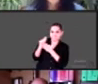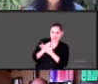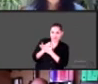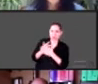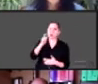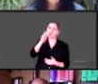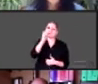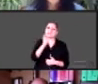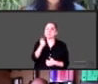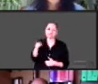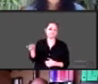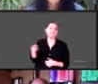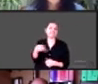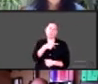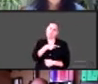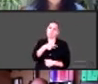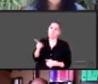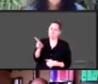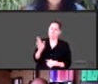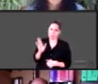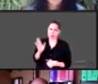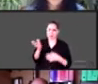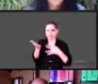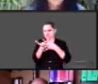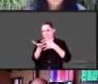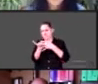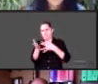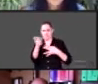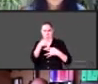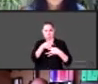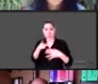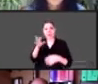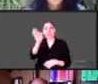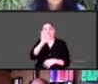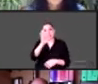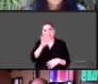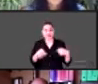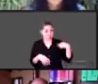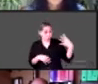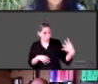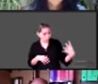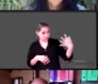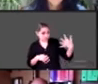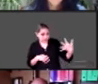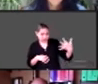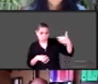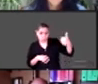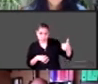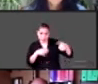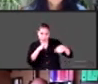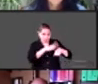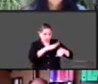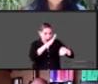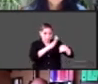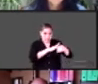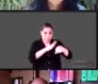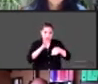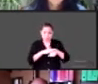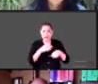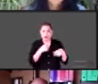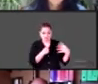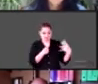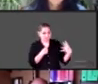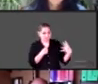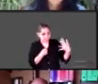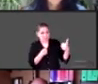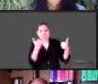como pobre moderado, pero quien tenga cuatro, cinco, seis carencias reportadas y con ingresos por debajo del valor monetario de